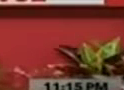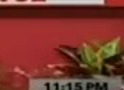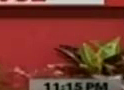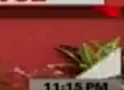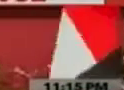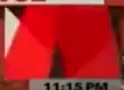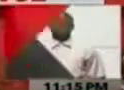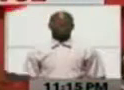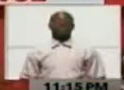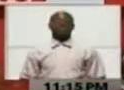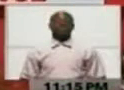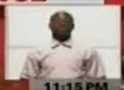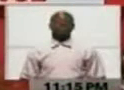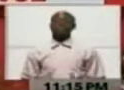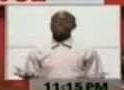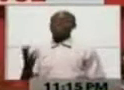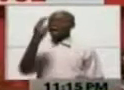¿Qué significará ya HDP?